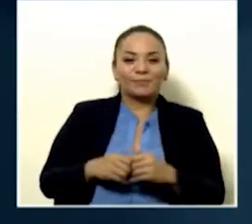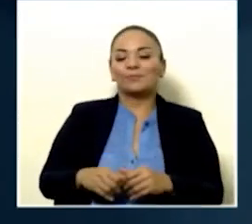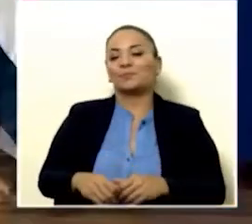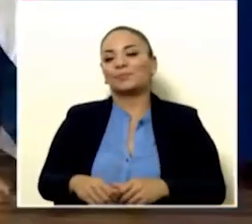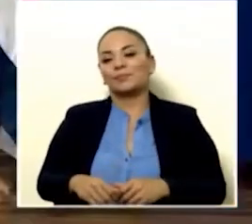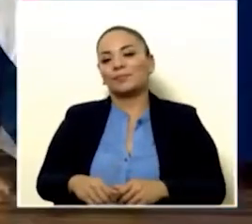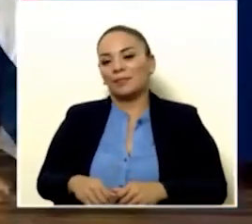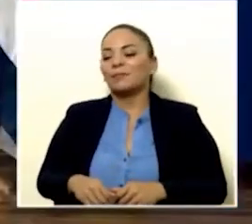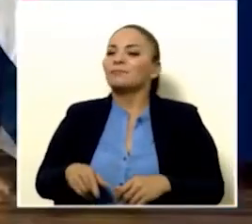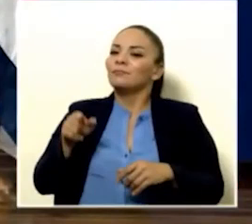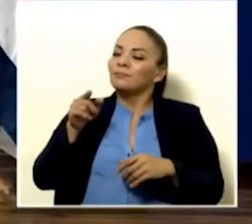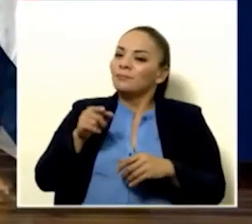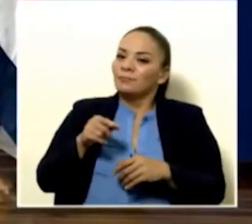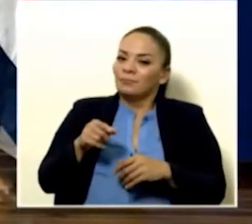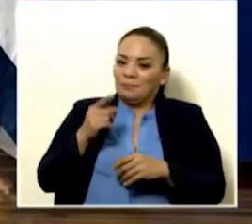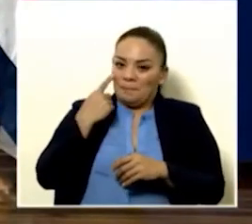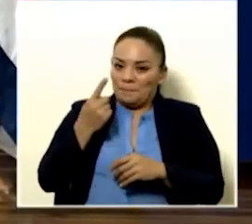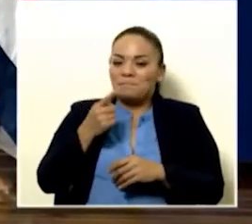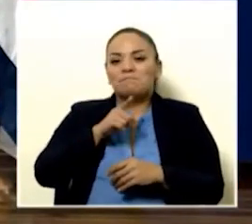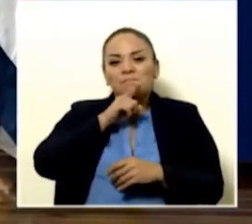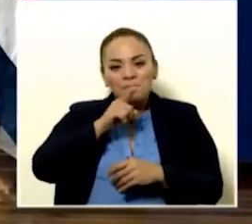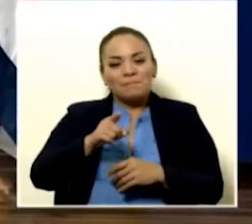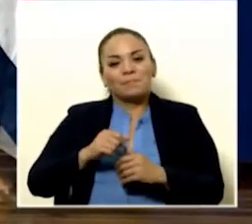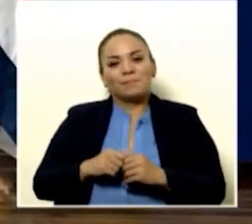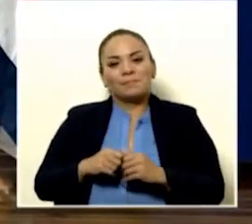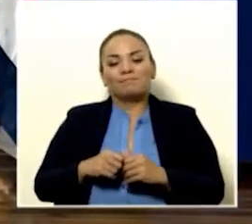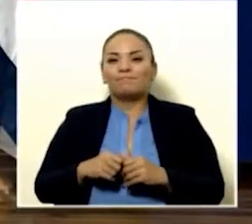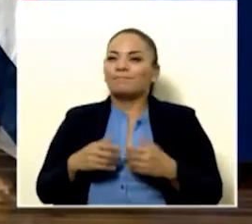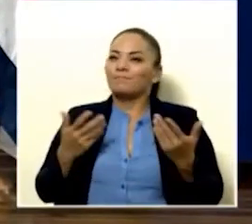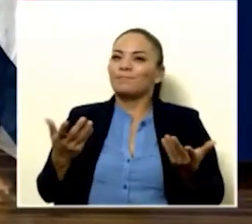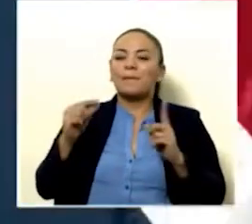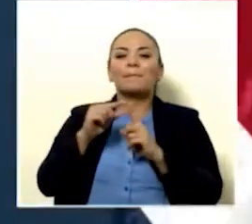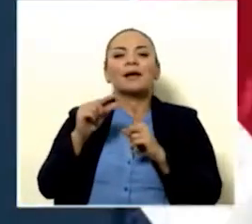es verdaderamente, la palabra es